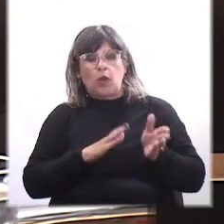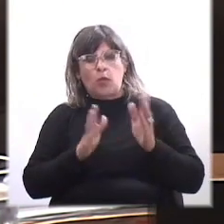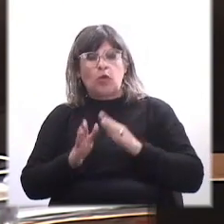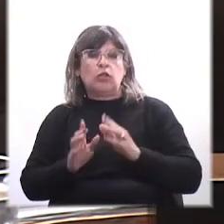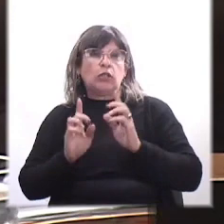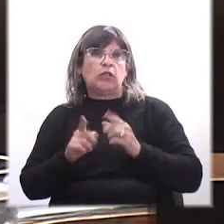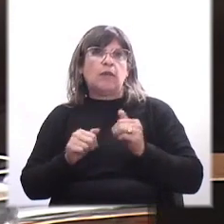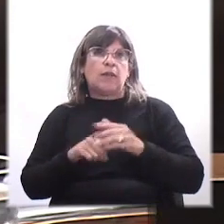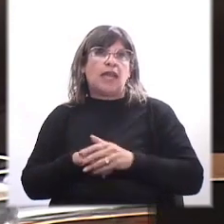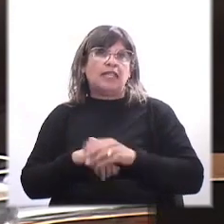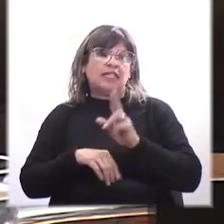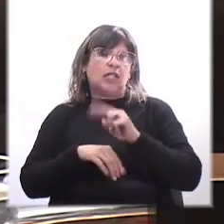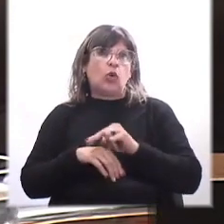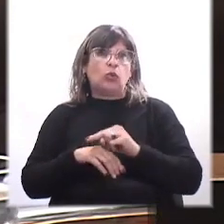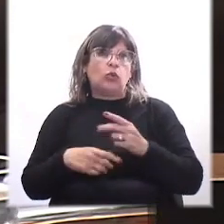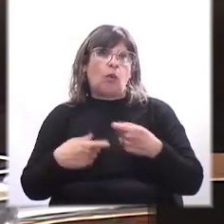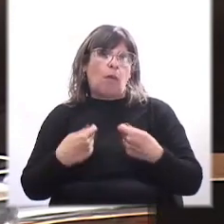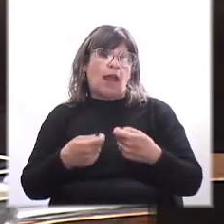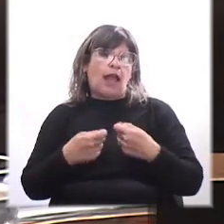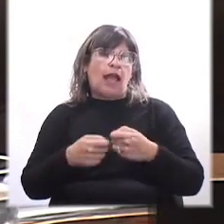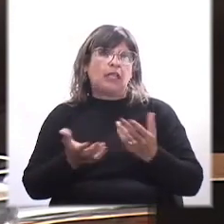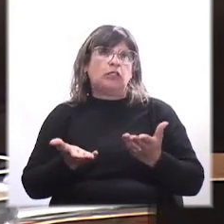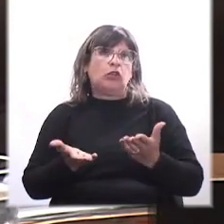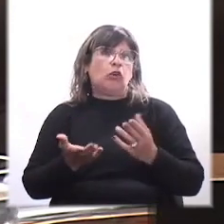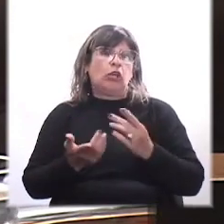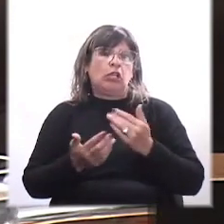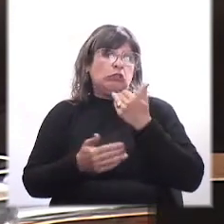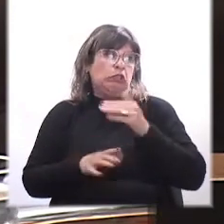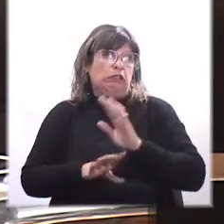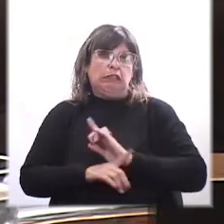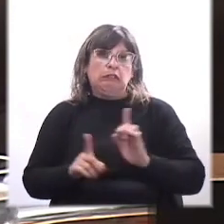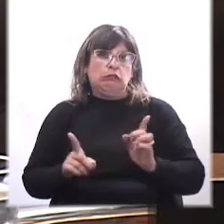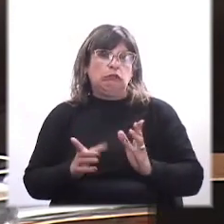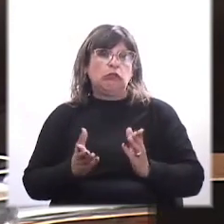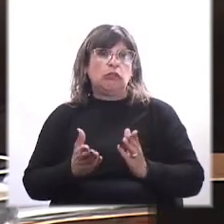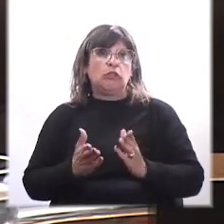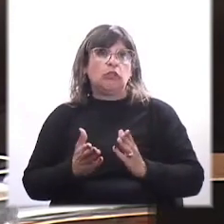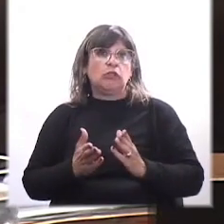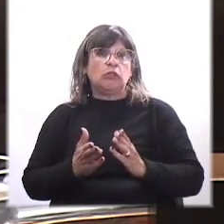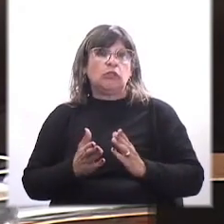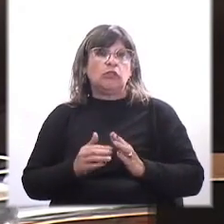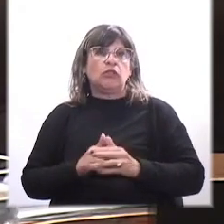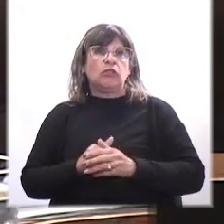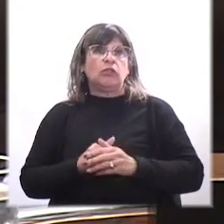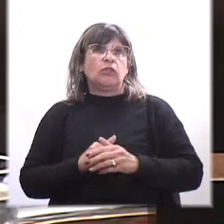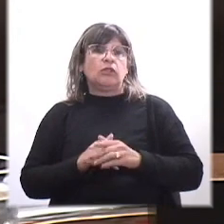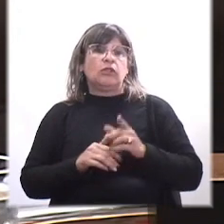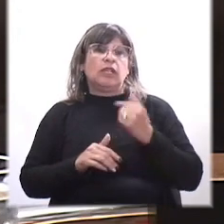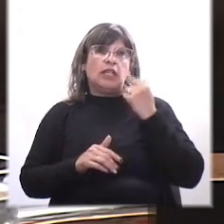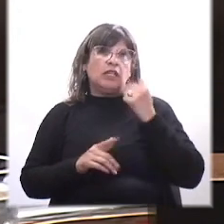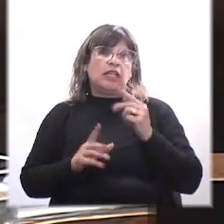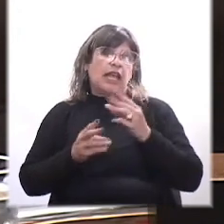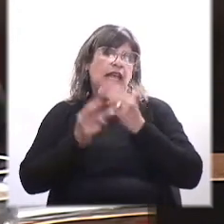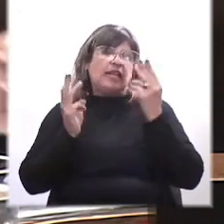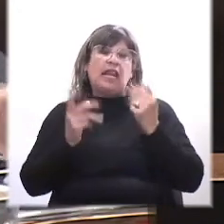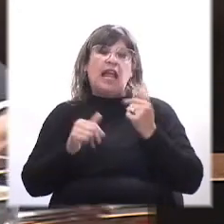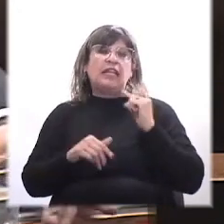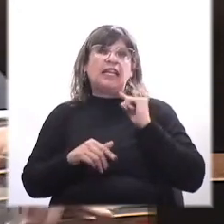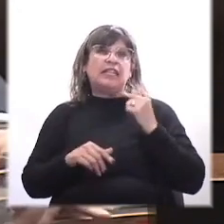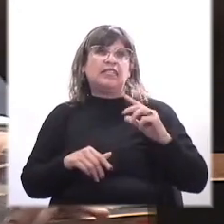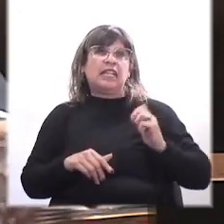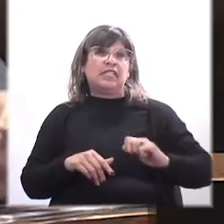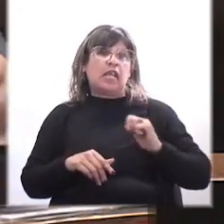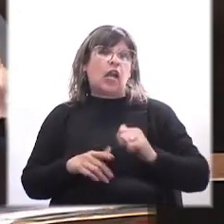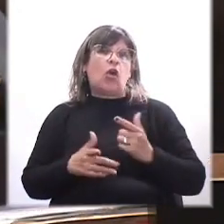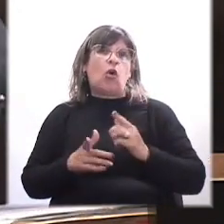también se utilizó para gastos realmente poco entendibles y que la cifra general de lo que es Gas Sayago tal